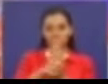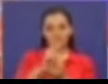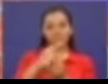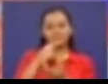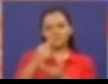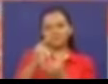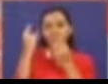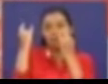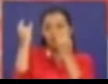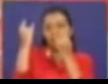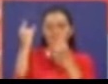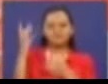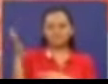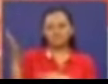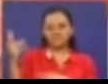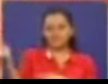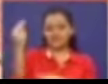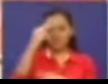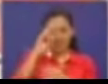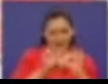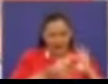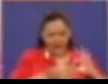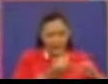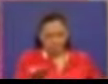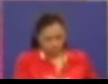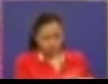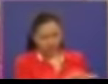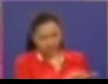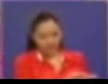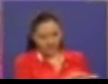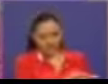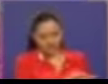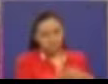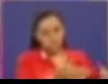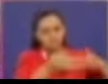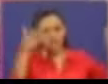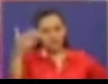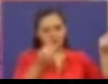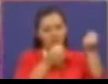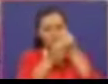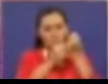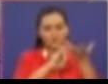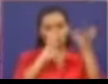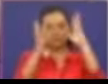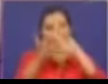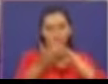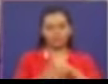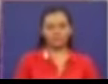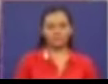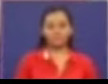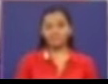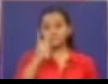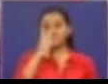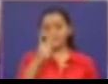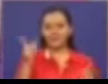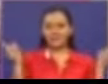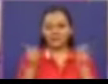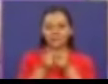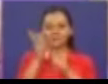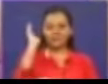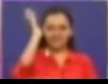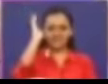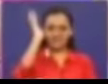barrios exclusivos. Pero vayan a Calderón y verán el inmenso apoyo que tiene nuestra revolución. Veamos las